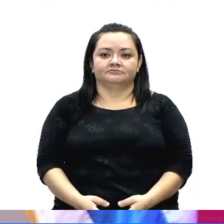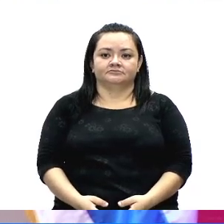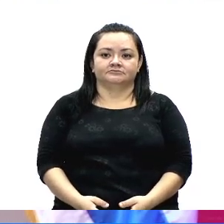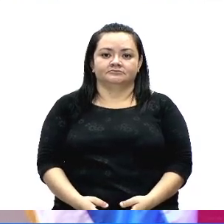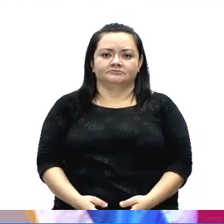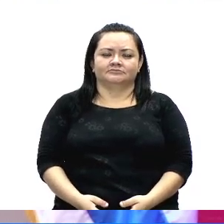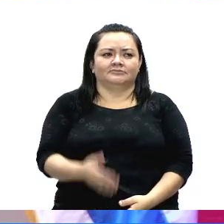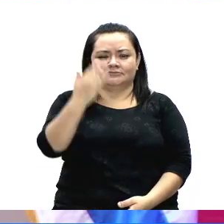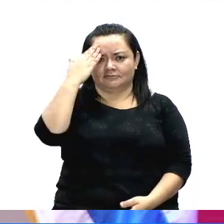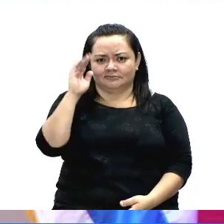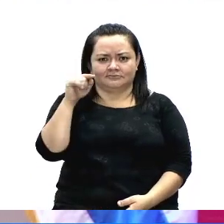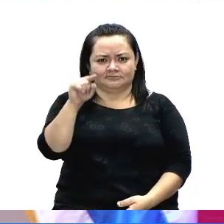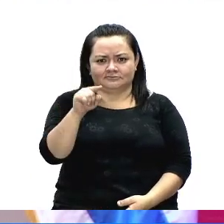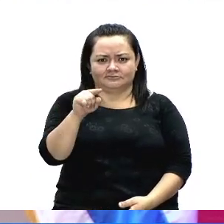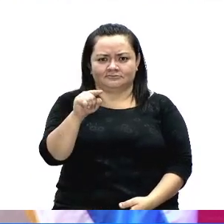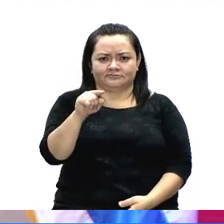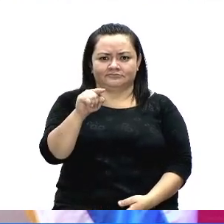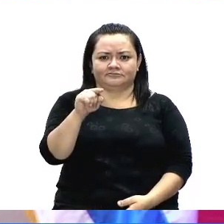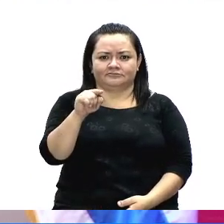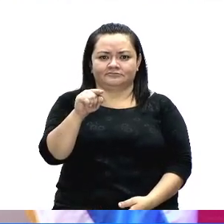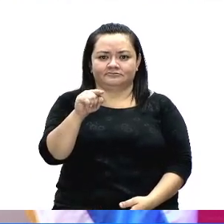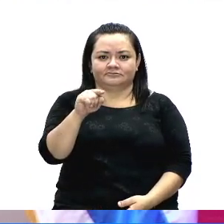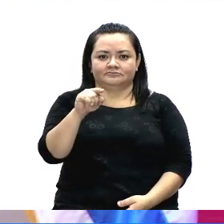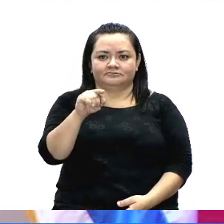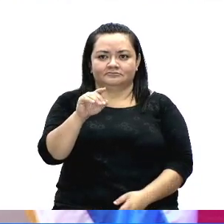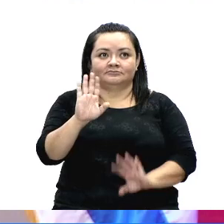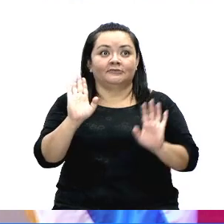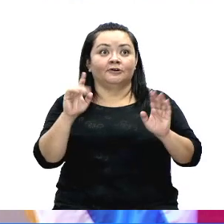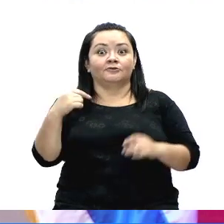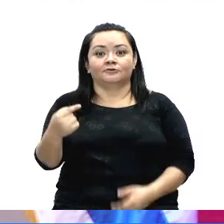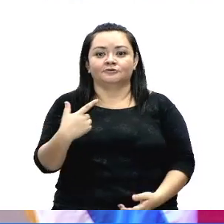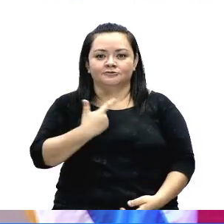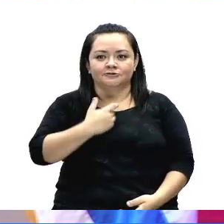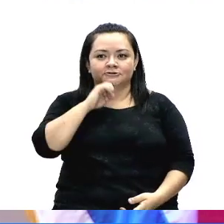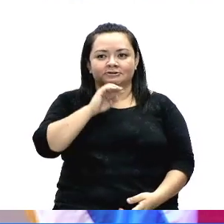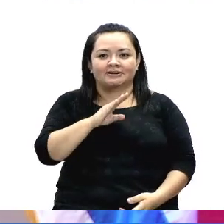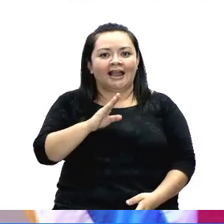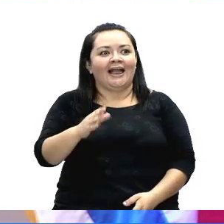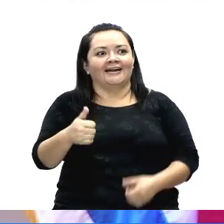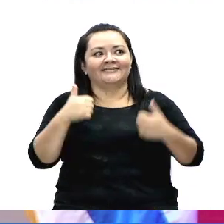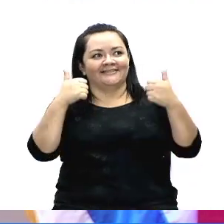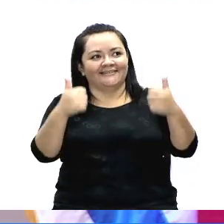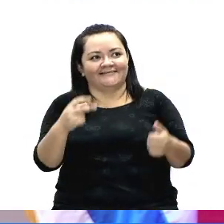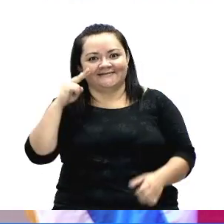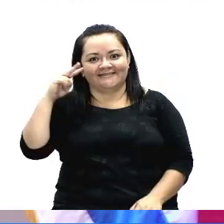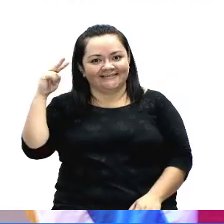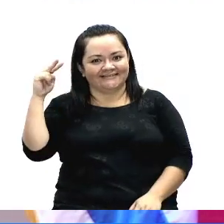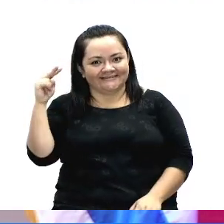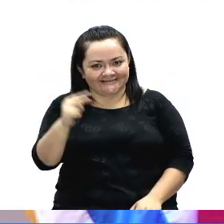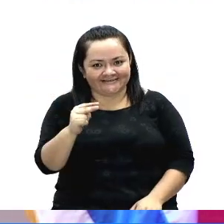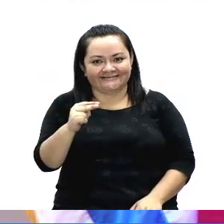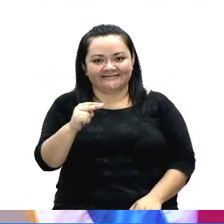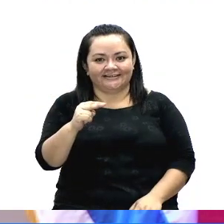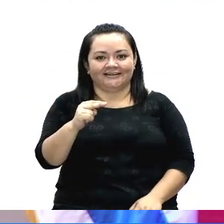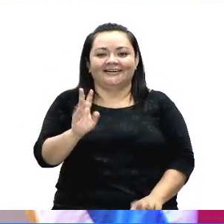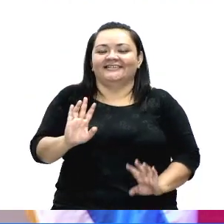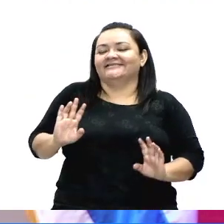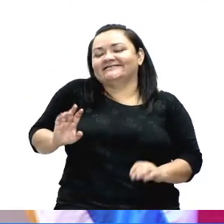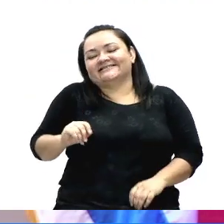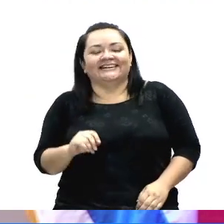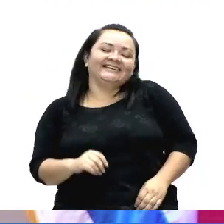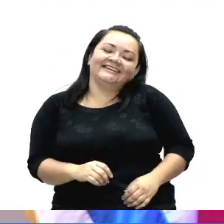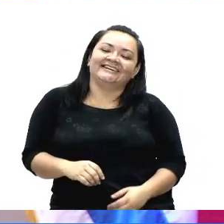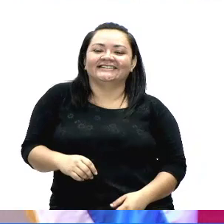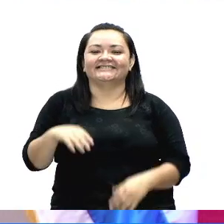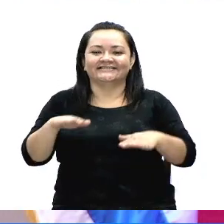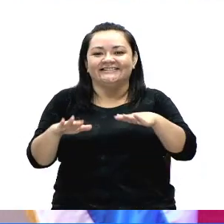yo no sé a usted de mi hermano pero cuando a uno le dicen el que bien se ve gracias gracias